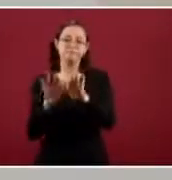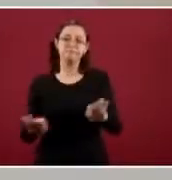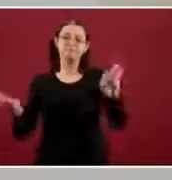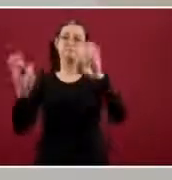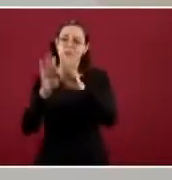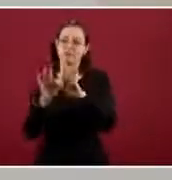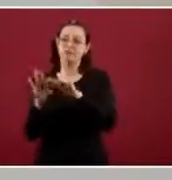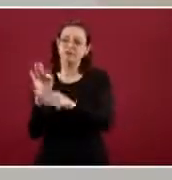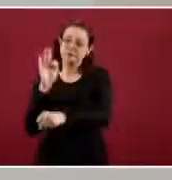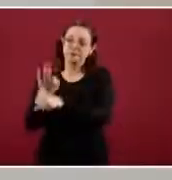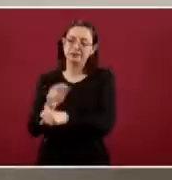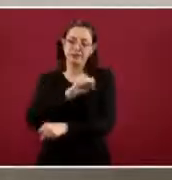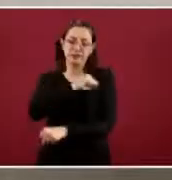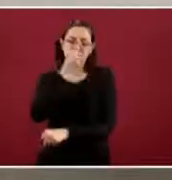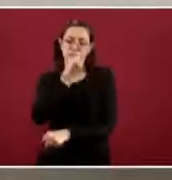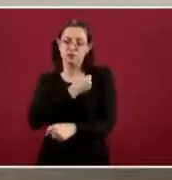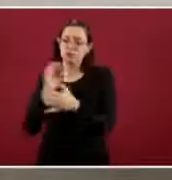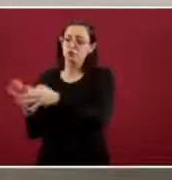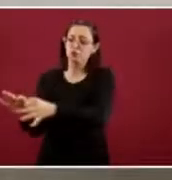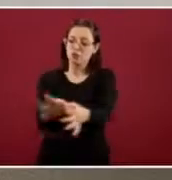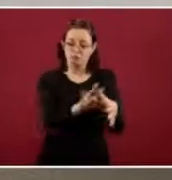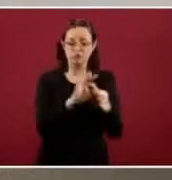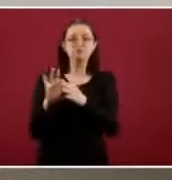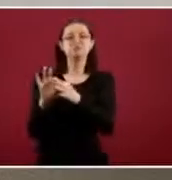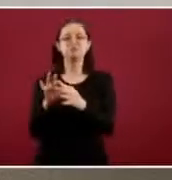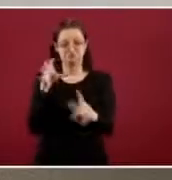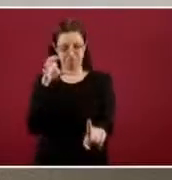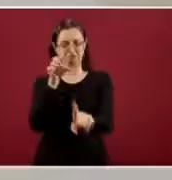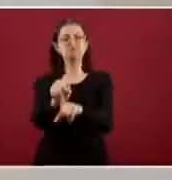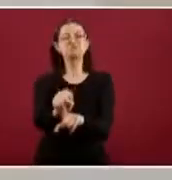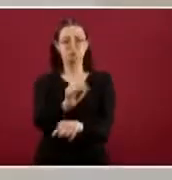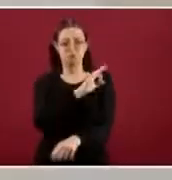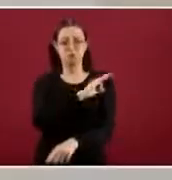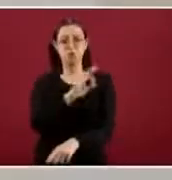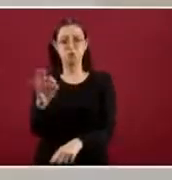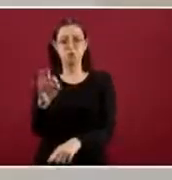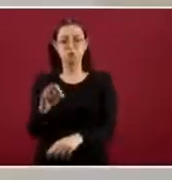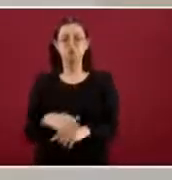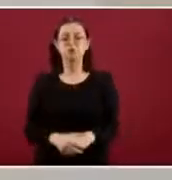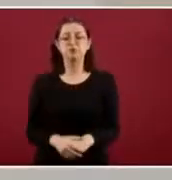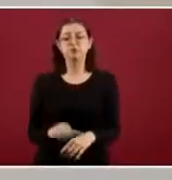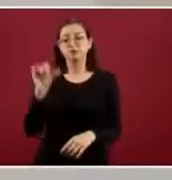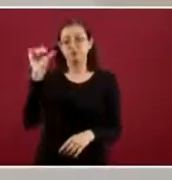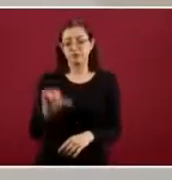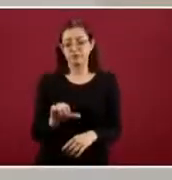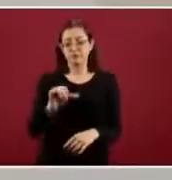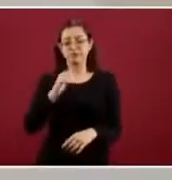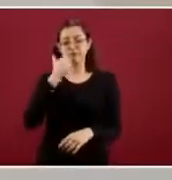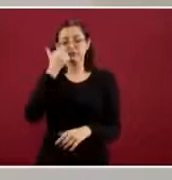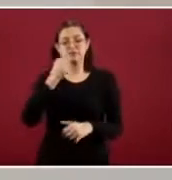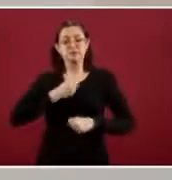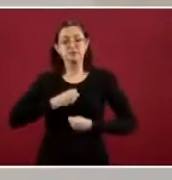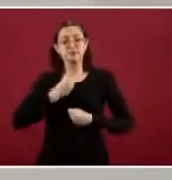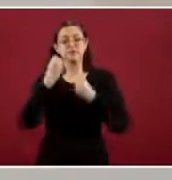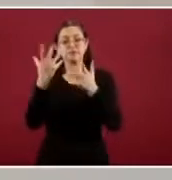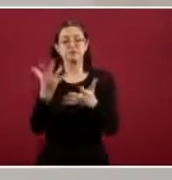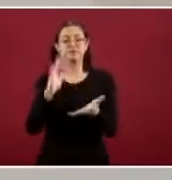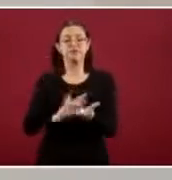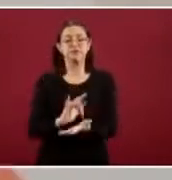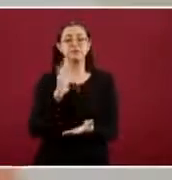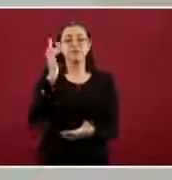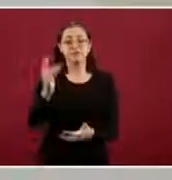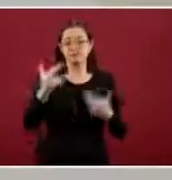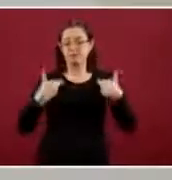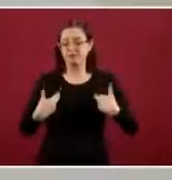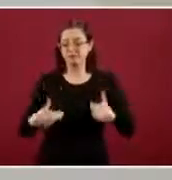unidas lo vamos a lograr. Hoy quiero expresar un agradecimiento a nombre del